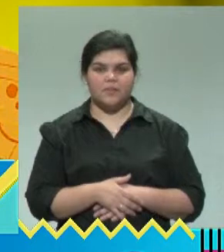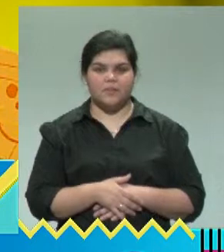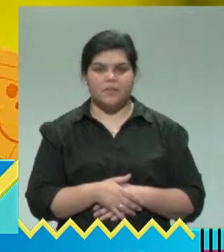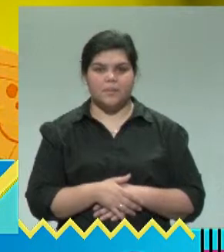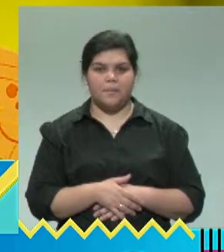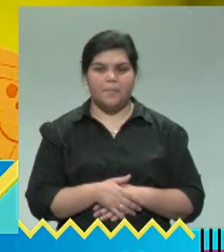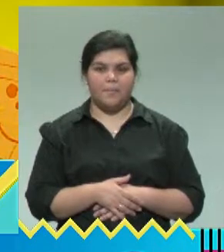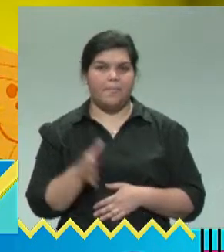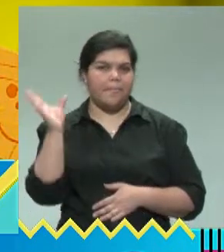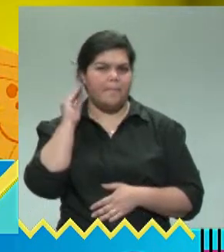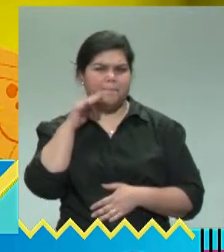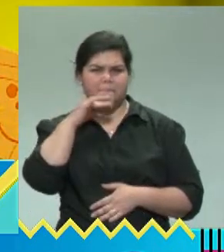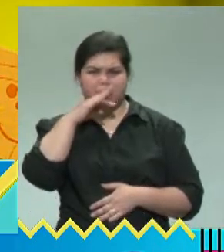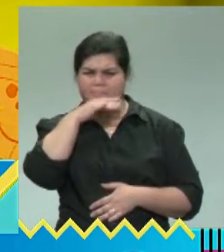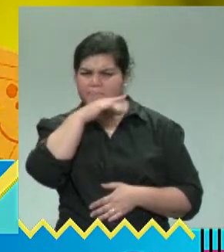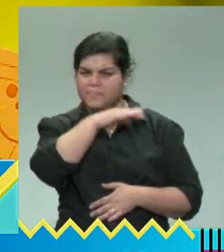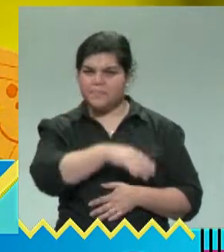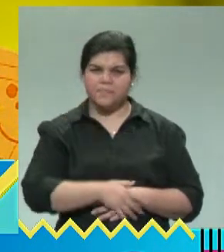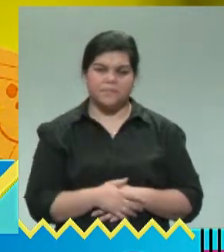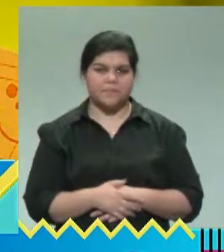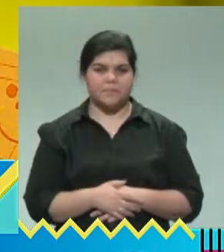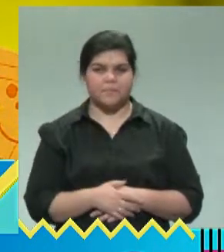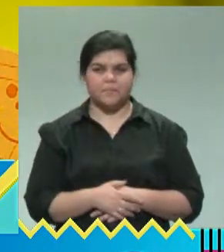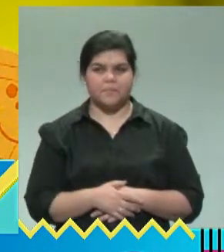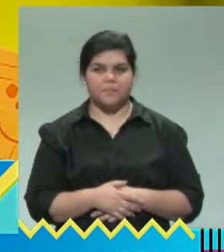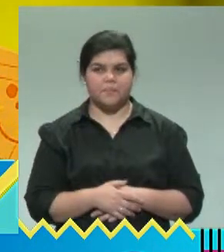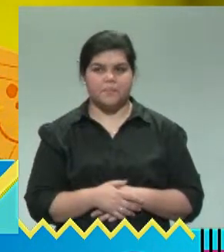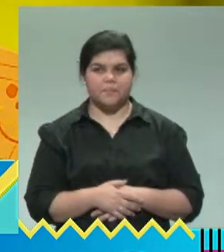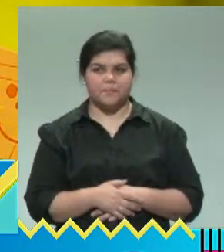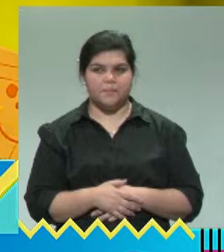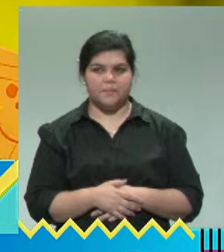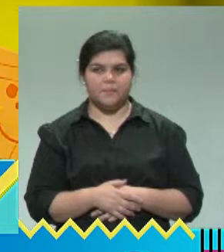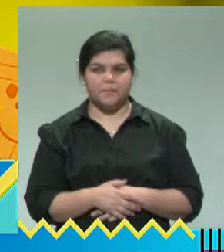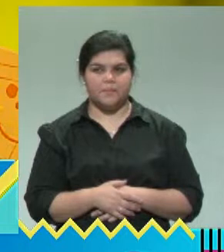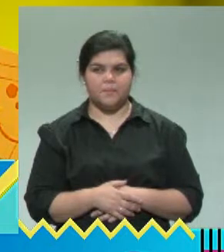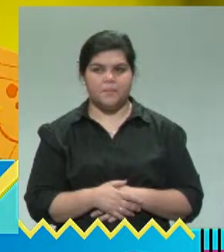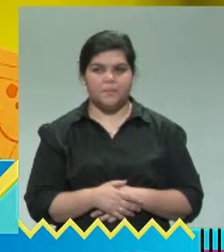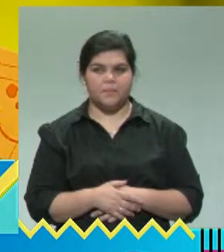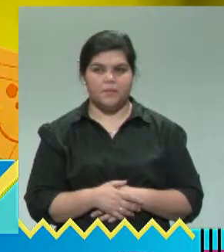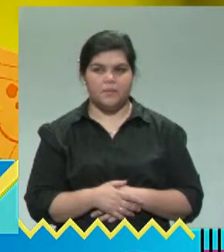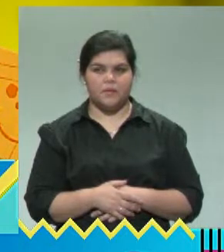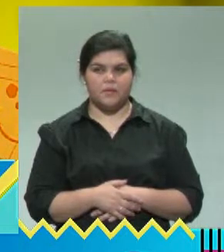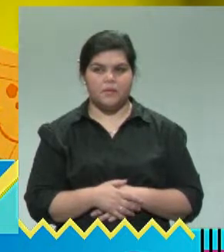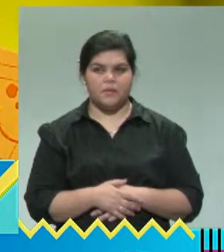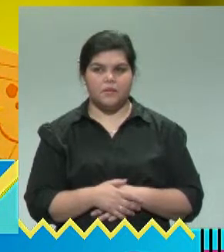estos últimos días que había humedad ambiente del 23%, para ciertas personas eso es muy importante.